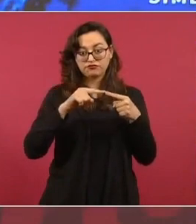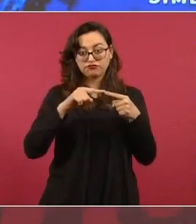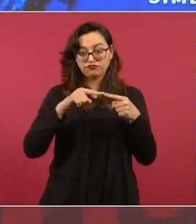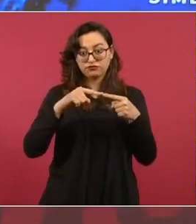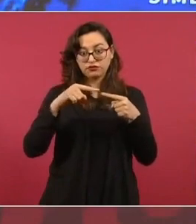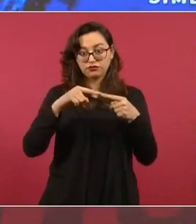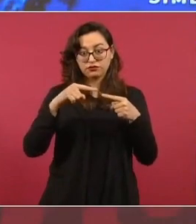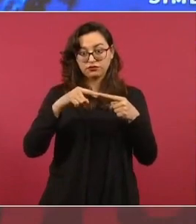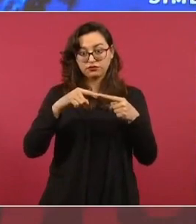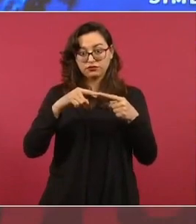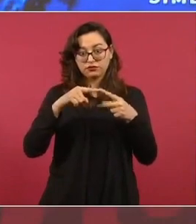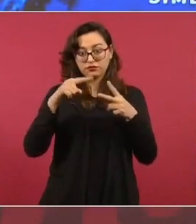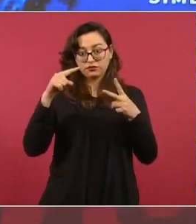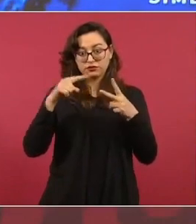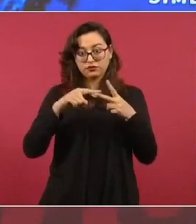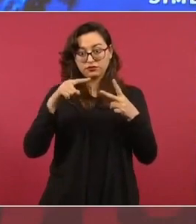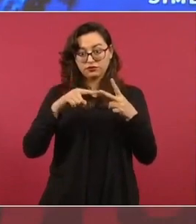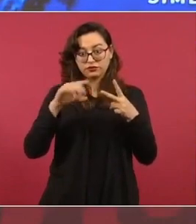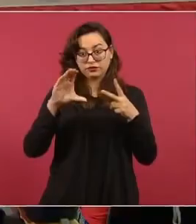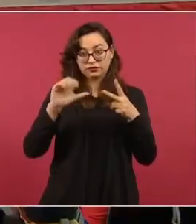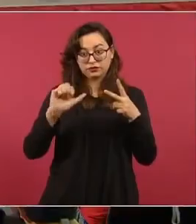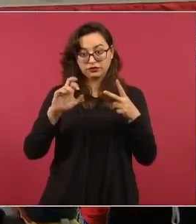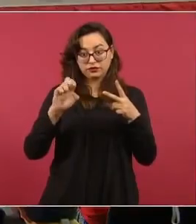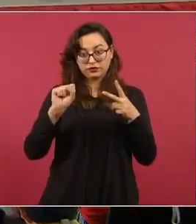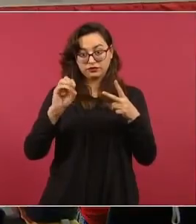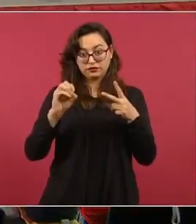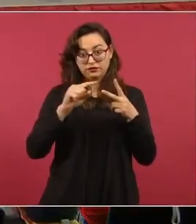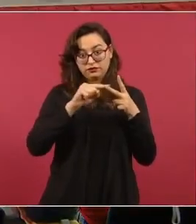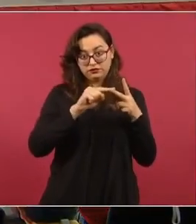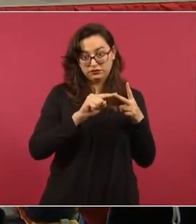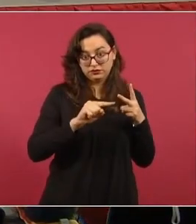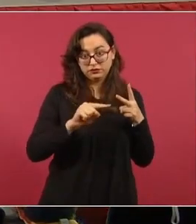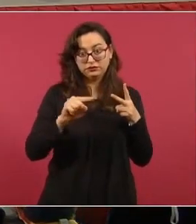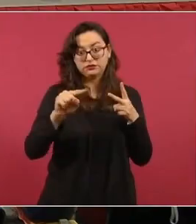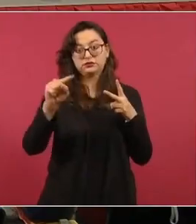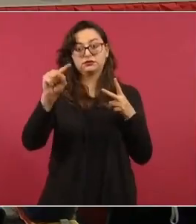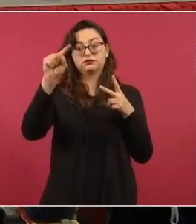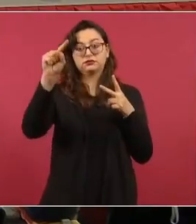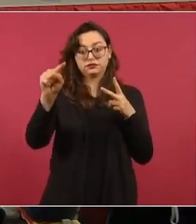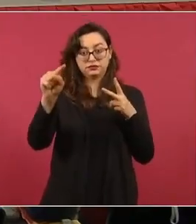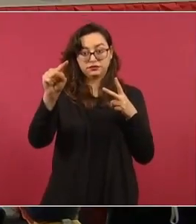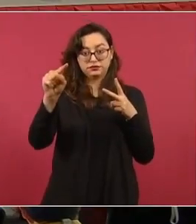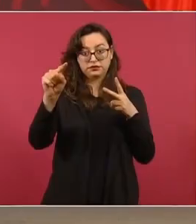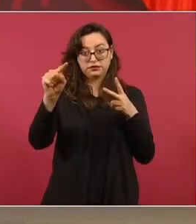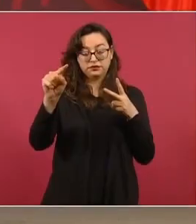Escárcega, está Carso, hasta Calquiní.